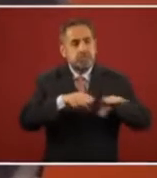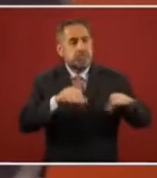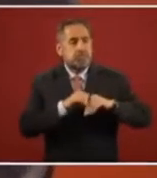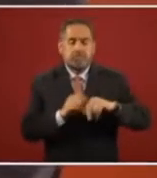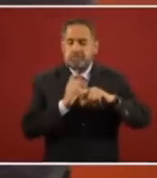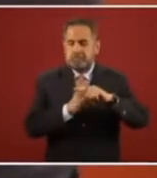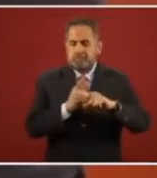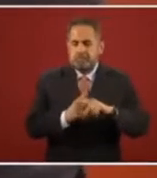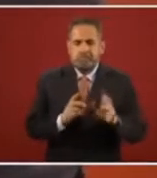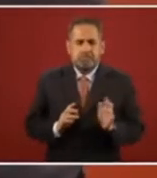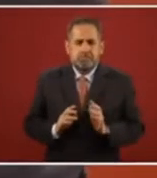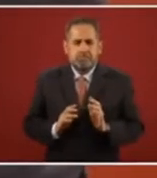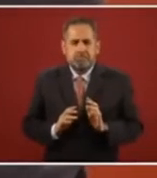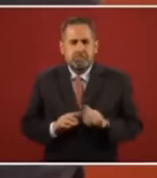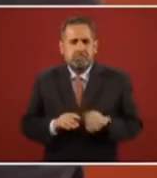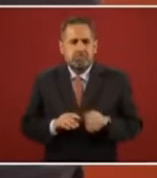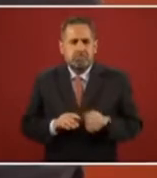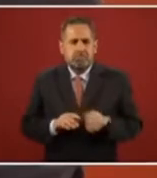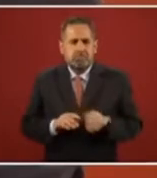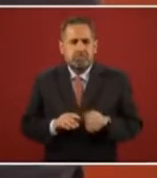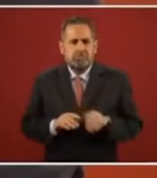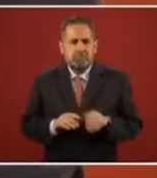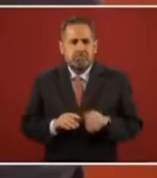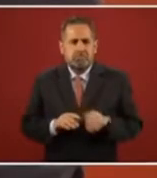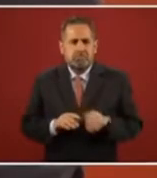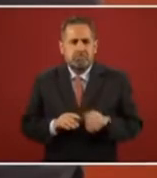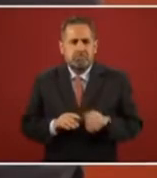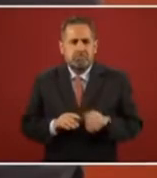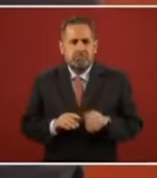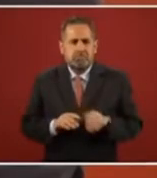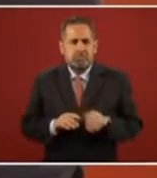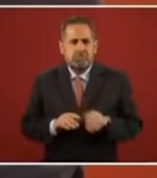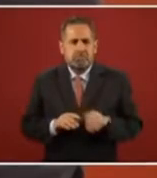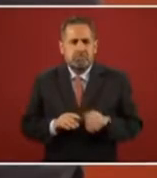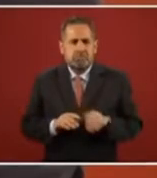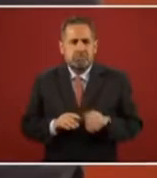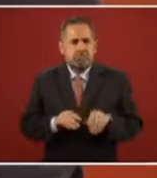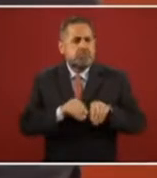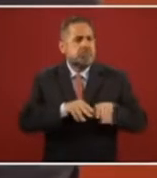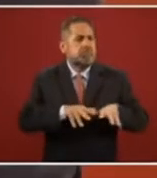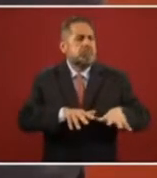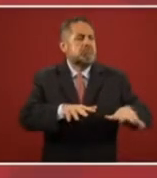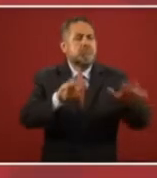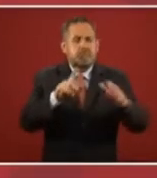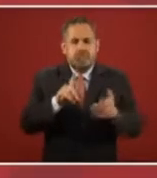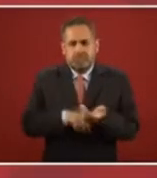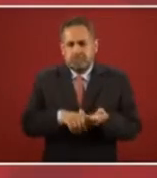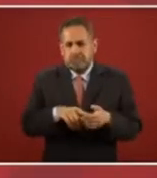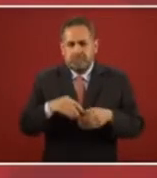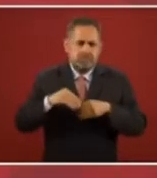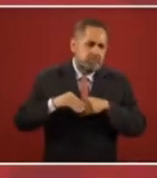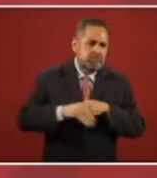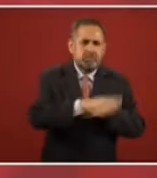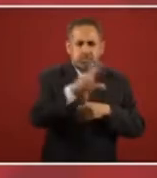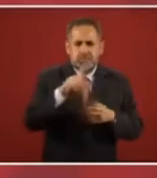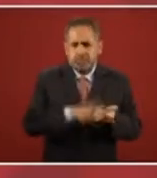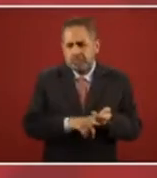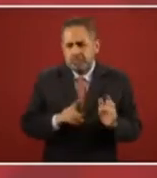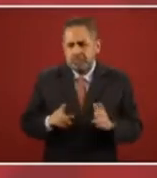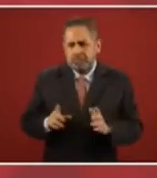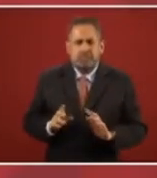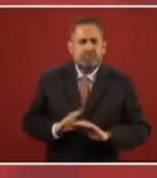extendieran los mensajes sobre tengo un extender meses y difundieran mensajes